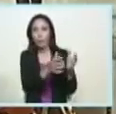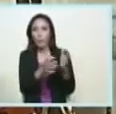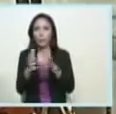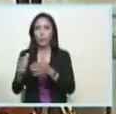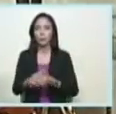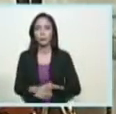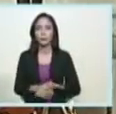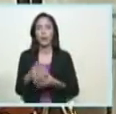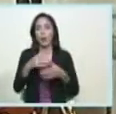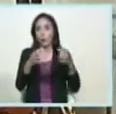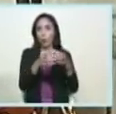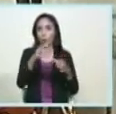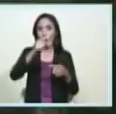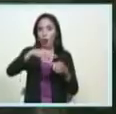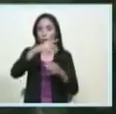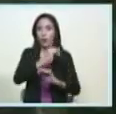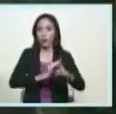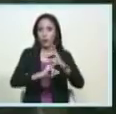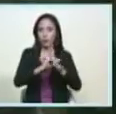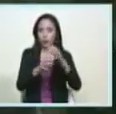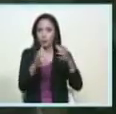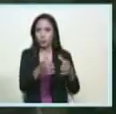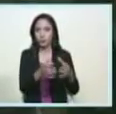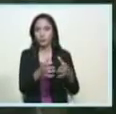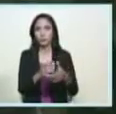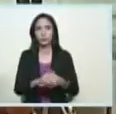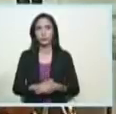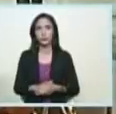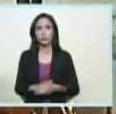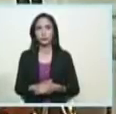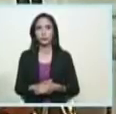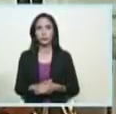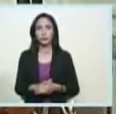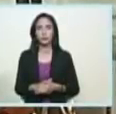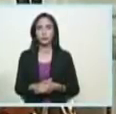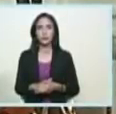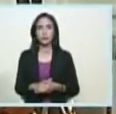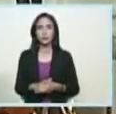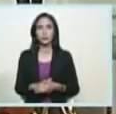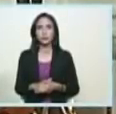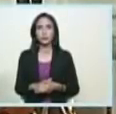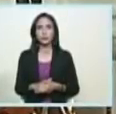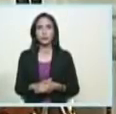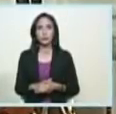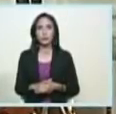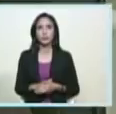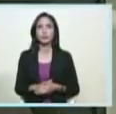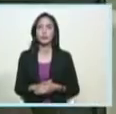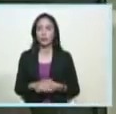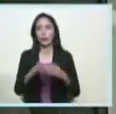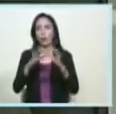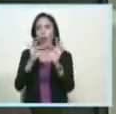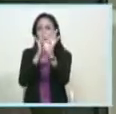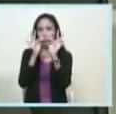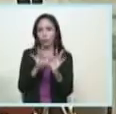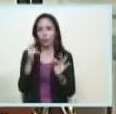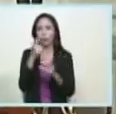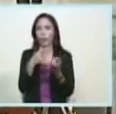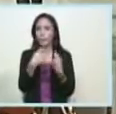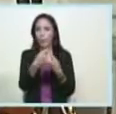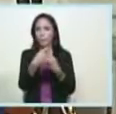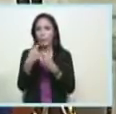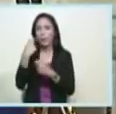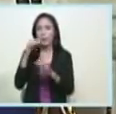internacionales al máximo nivel con nuevas y muy creadoras formas y fuentes